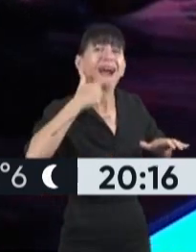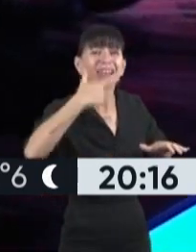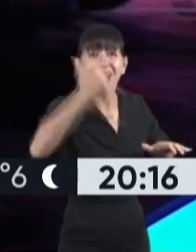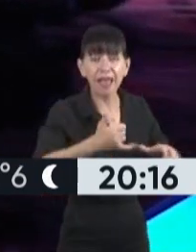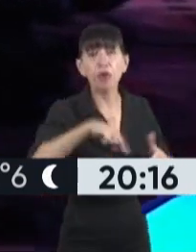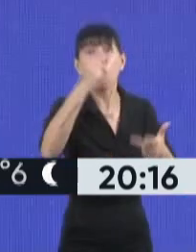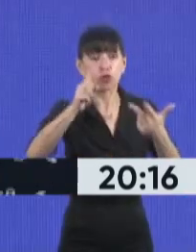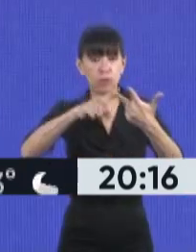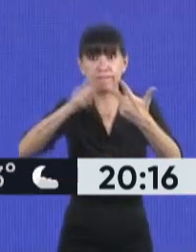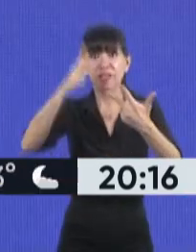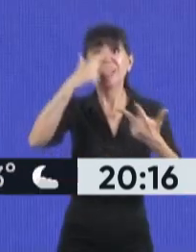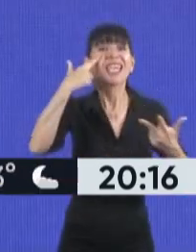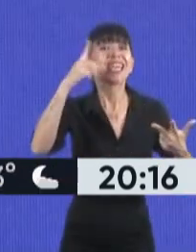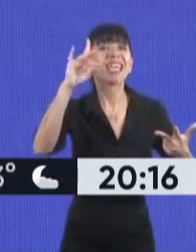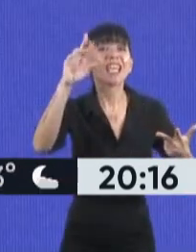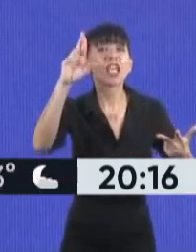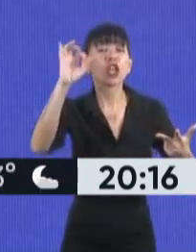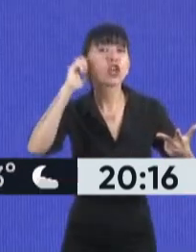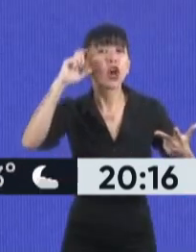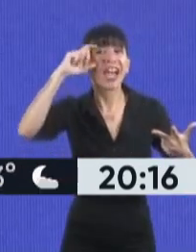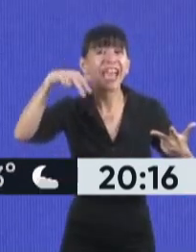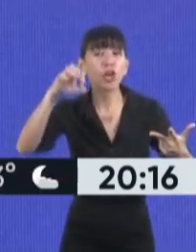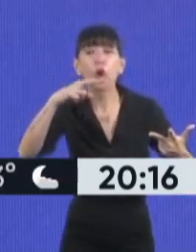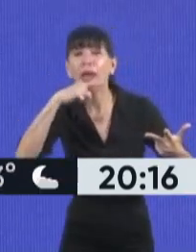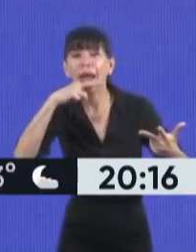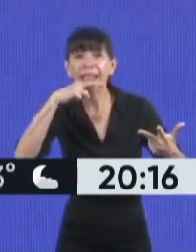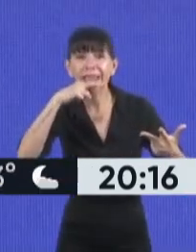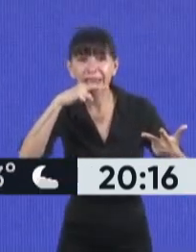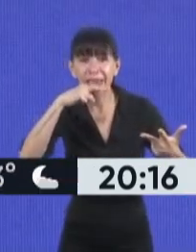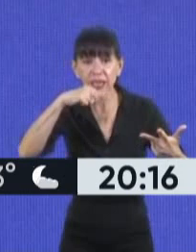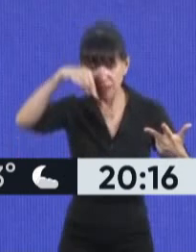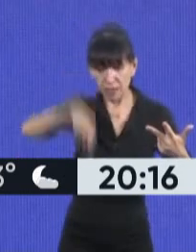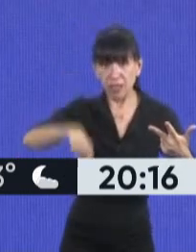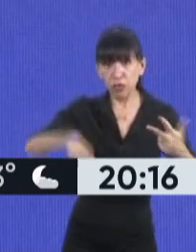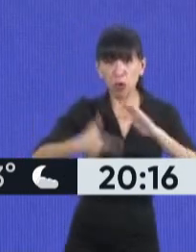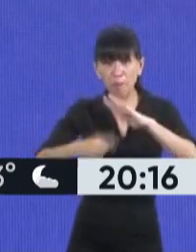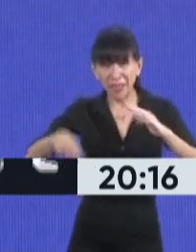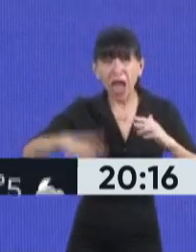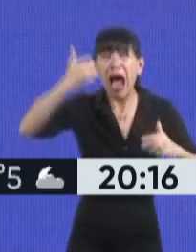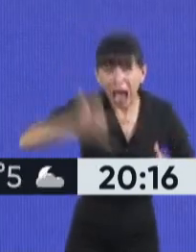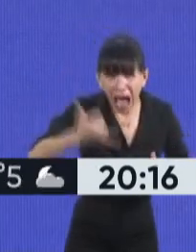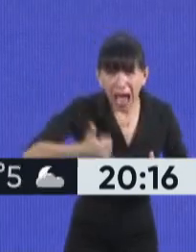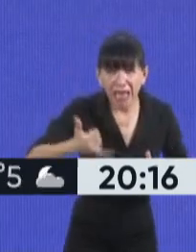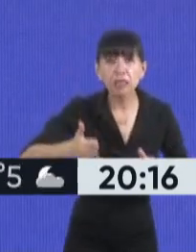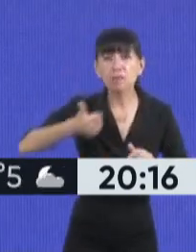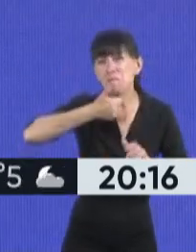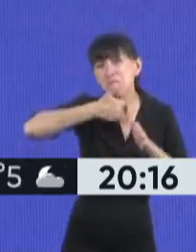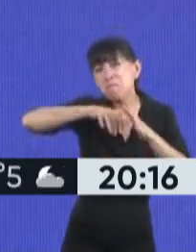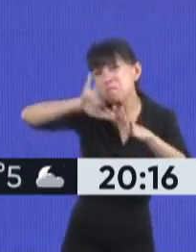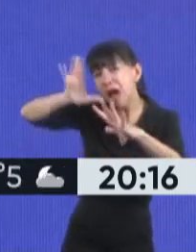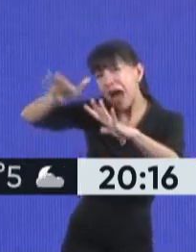Hidrógeno verde piden. Tenemos la Patagonia, con un mar adyacente